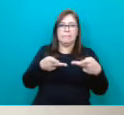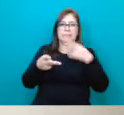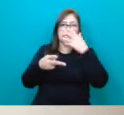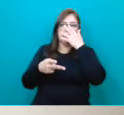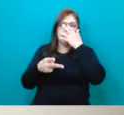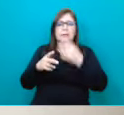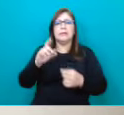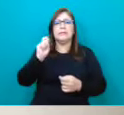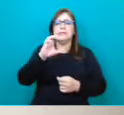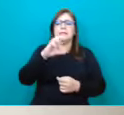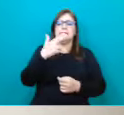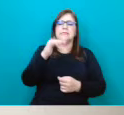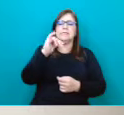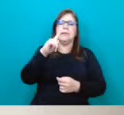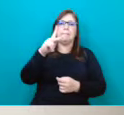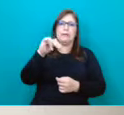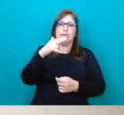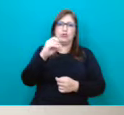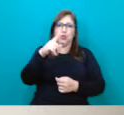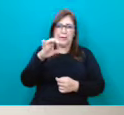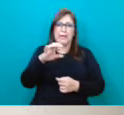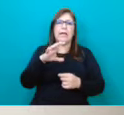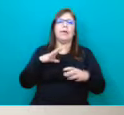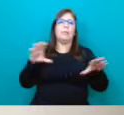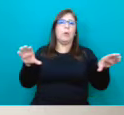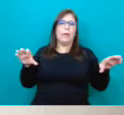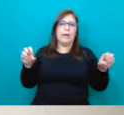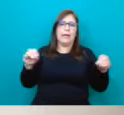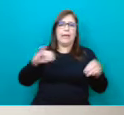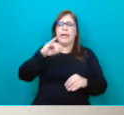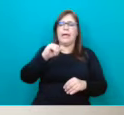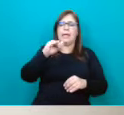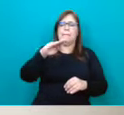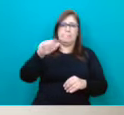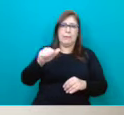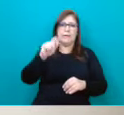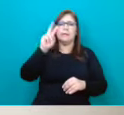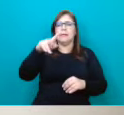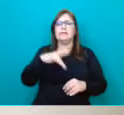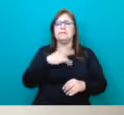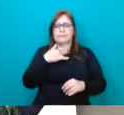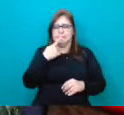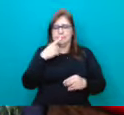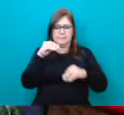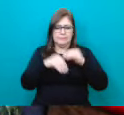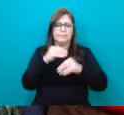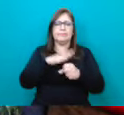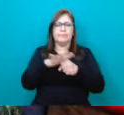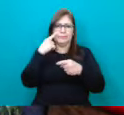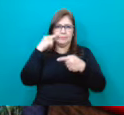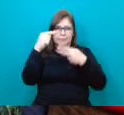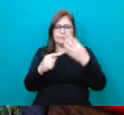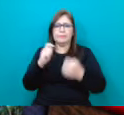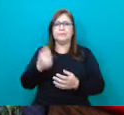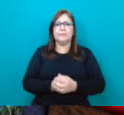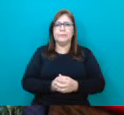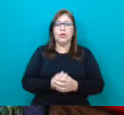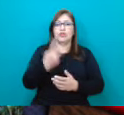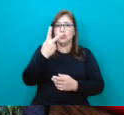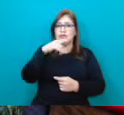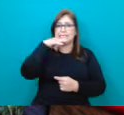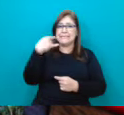preparar un muy tradicional chilpachole de jaiva y estos son los ingredientes. Y estos son los